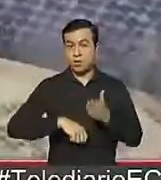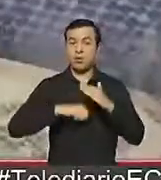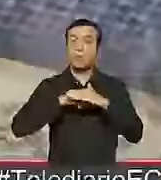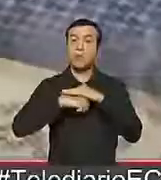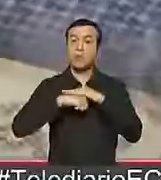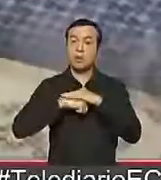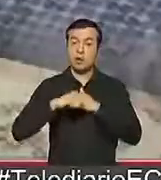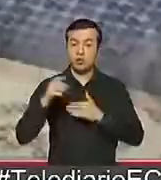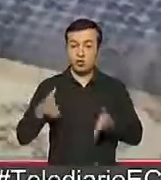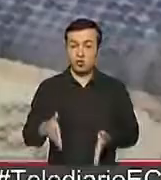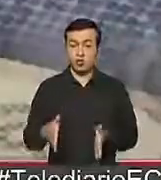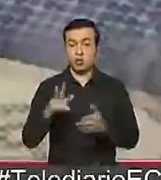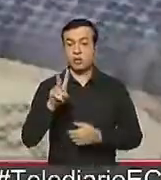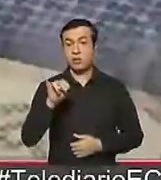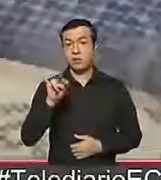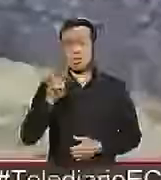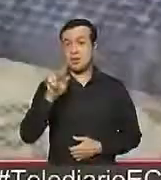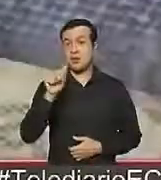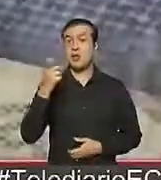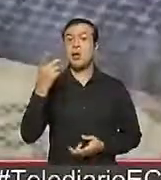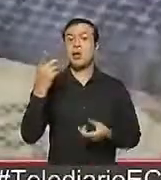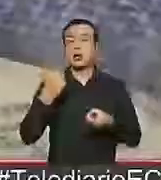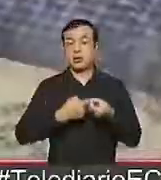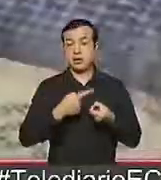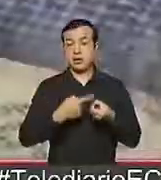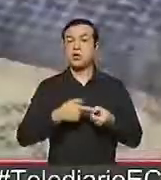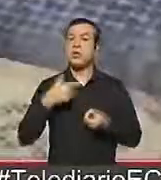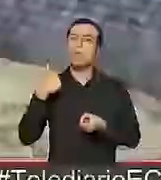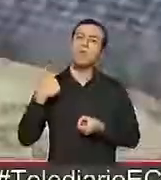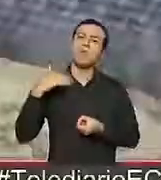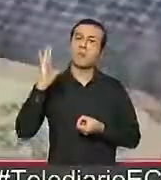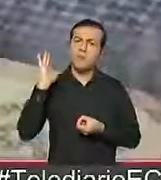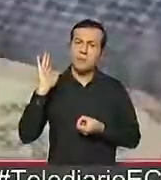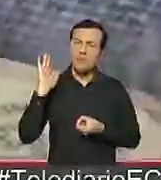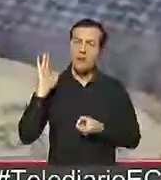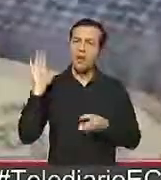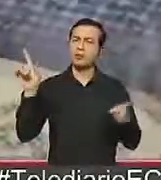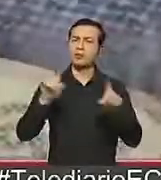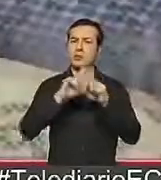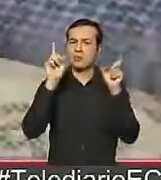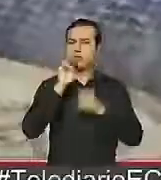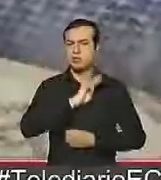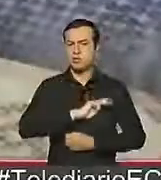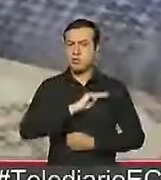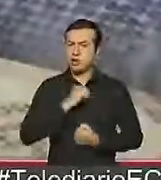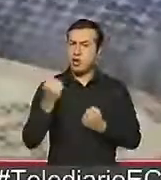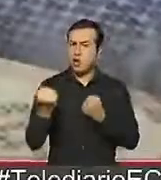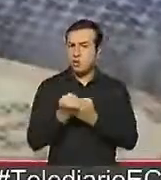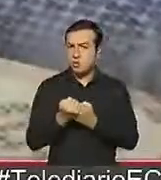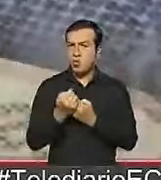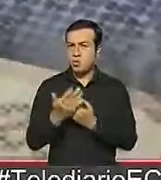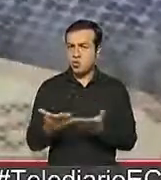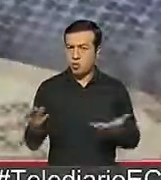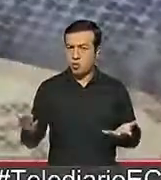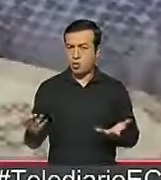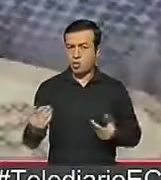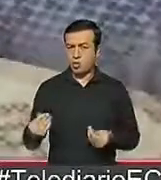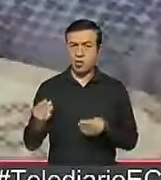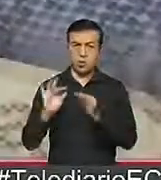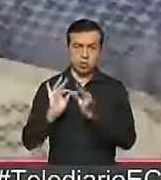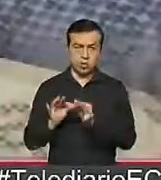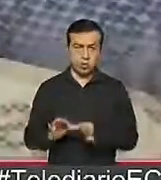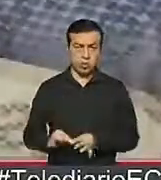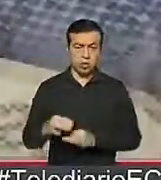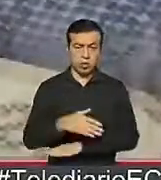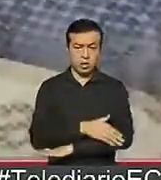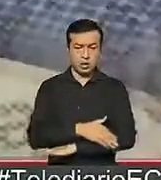y la Ruta Viva, Quito pudo haber fortalecido el equipamiento en varias empresas municipales, ejecutar un adecuado mantenimiento